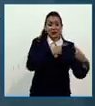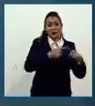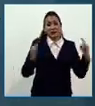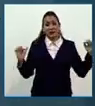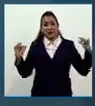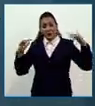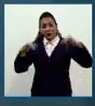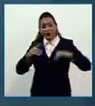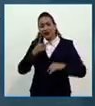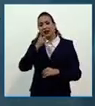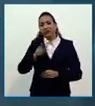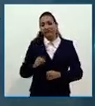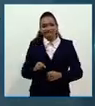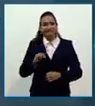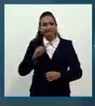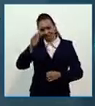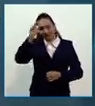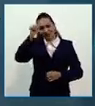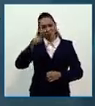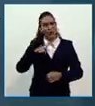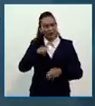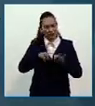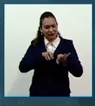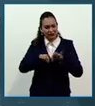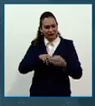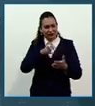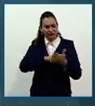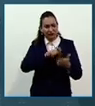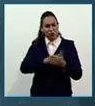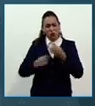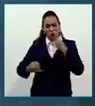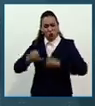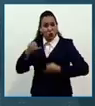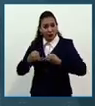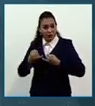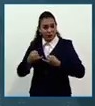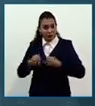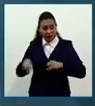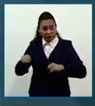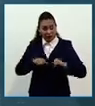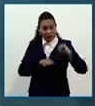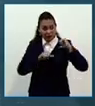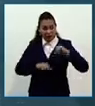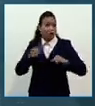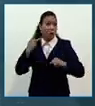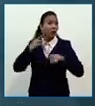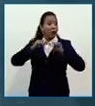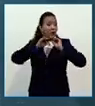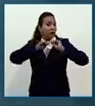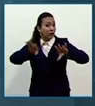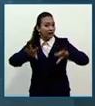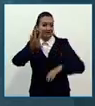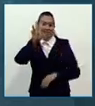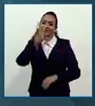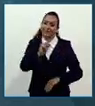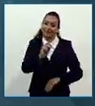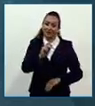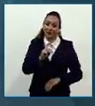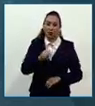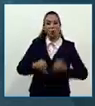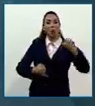quienes coinciden en que no es labor de las y los jueces hacer oferta política, sino apegarse a las